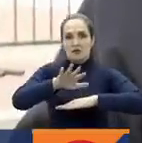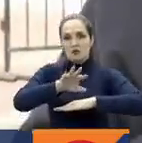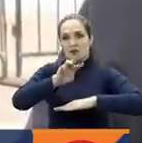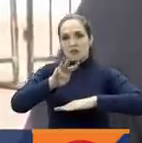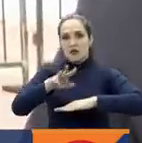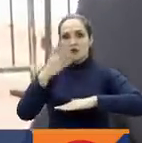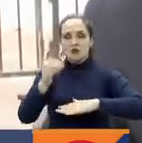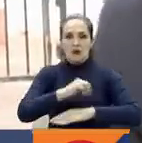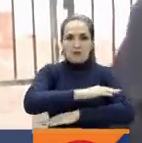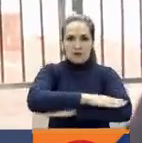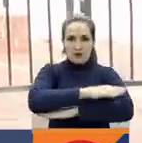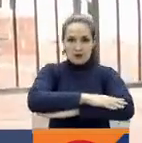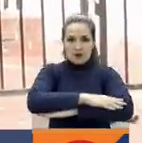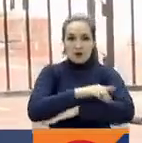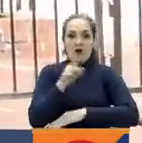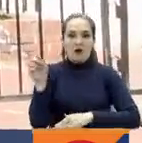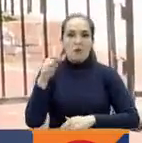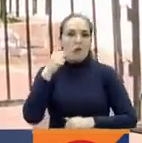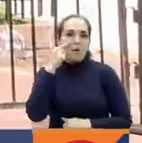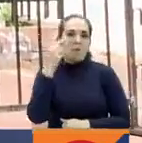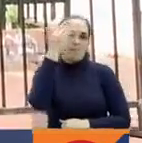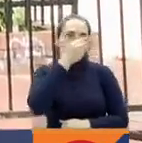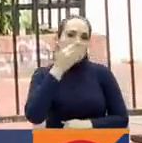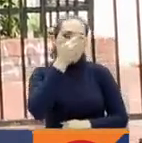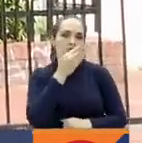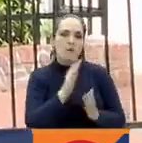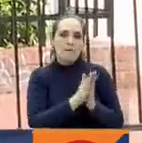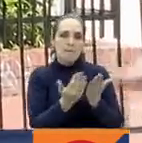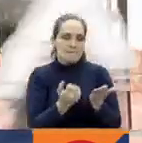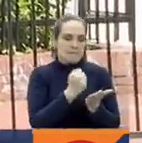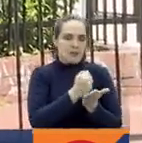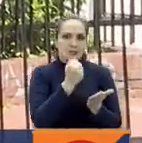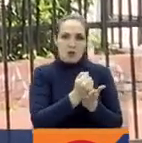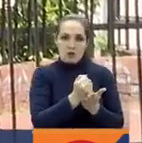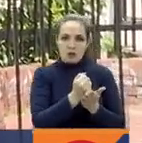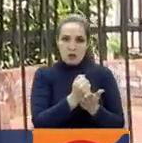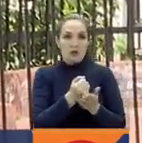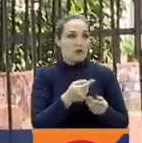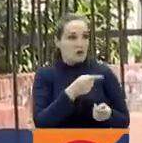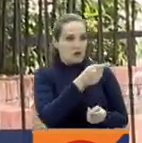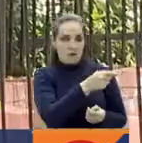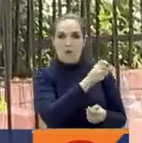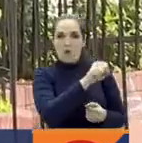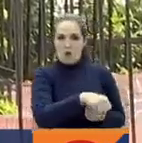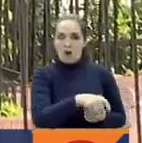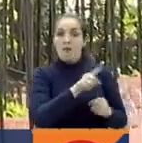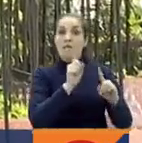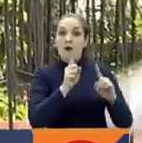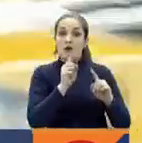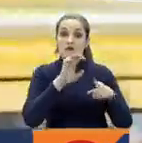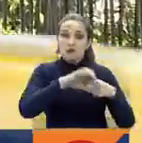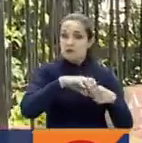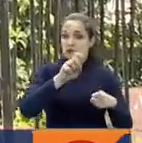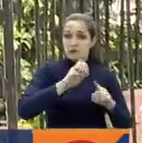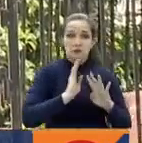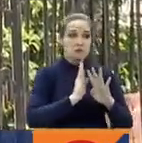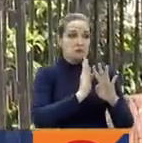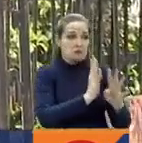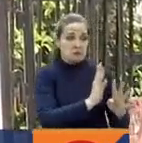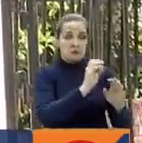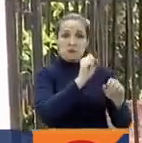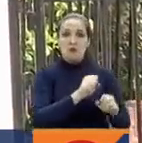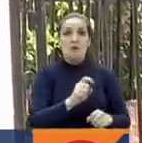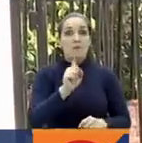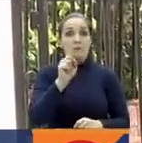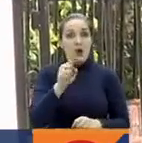la Cancillería, comienza la prueba piloto para la entrega de pasaportes sin cita previa. Los ciudadanos interesados en venir a reclamar el documento deben tener